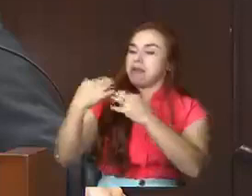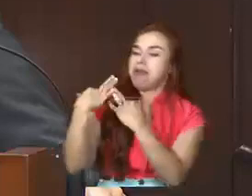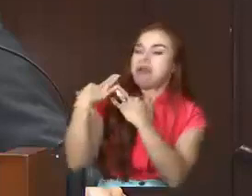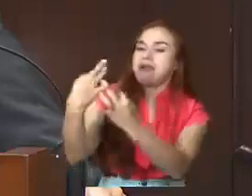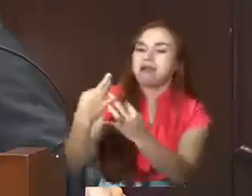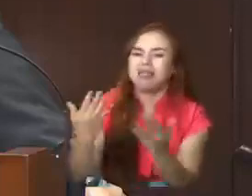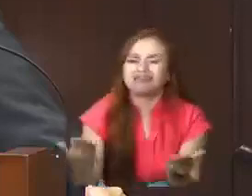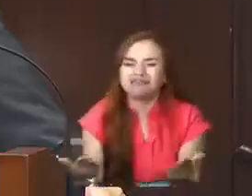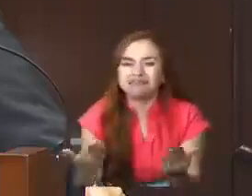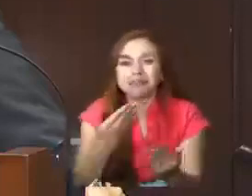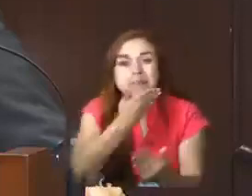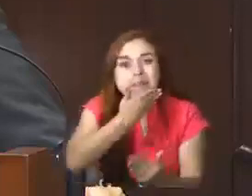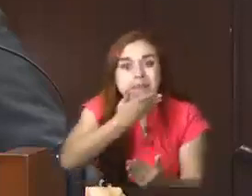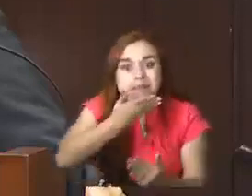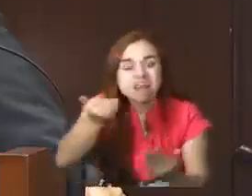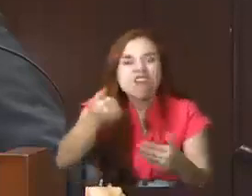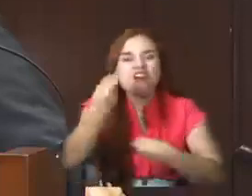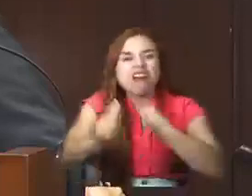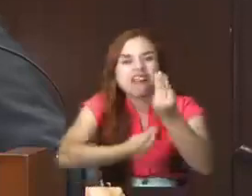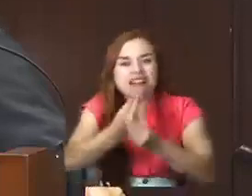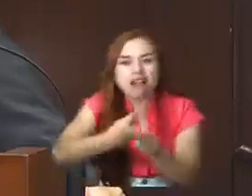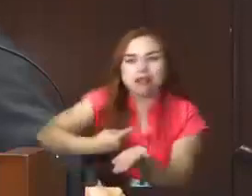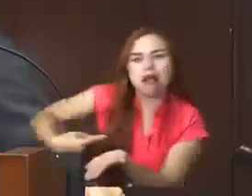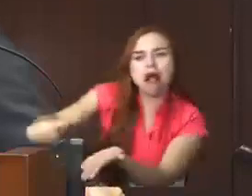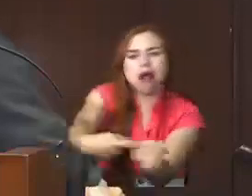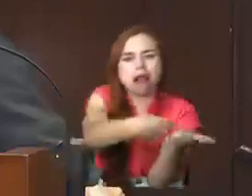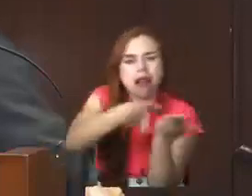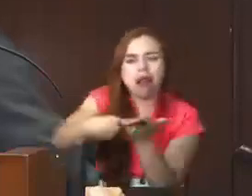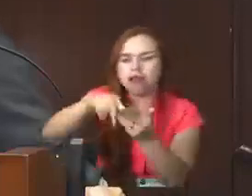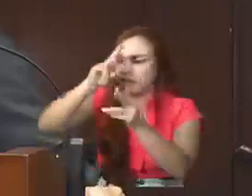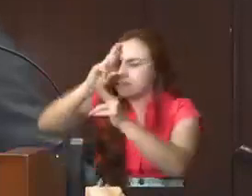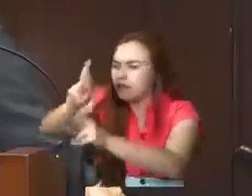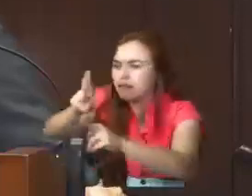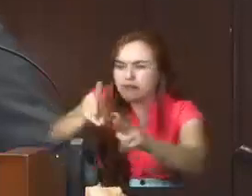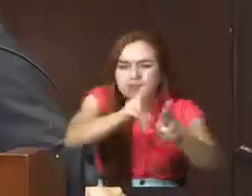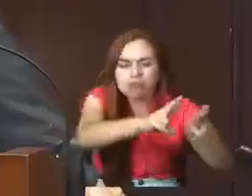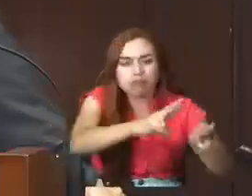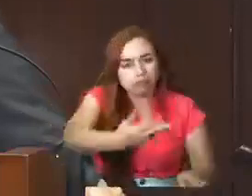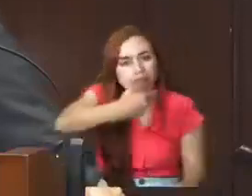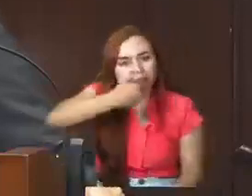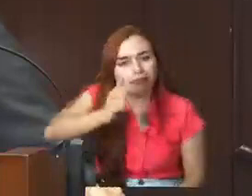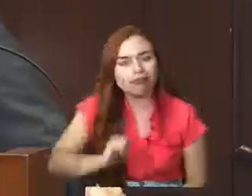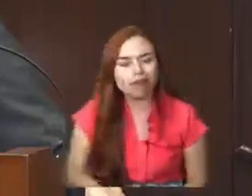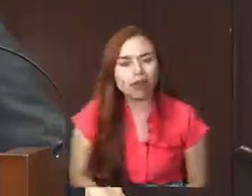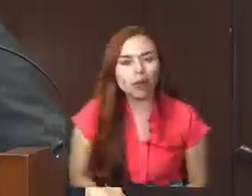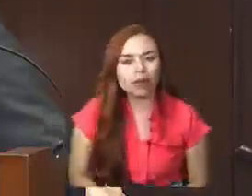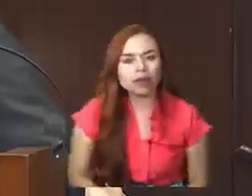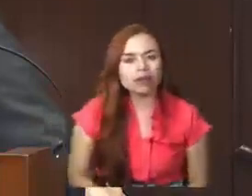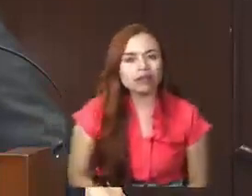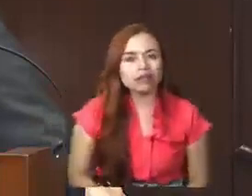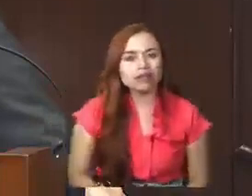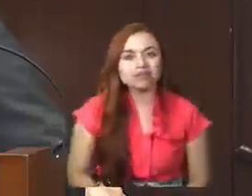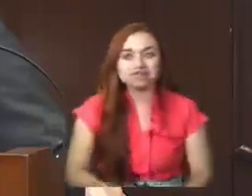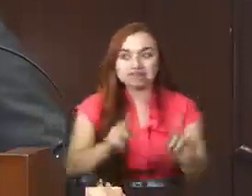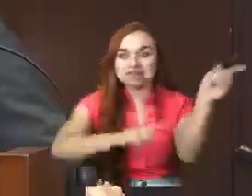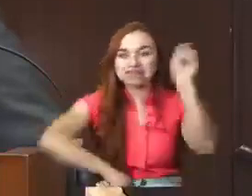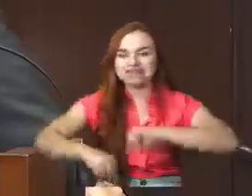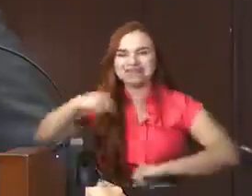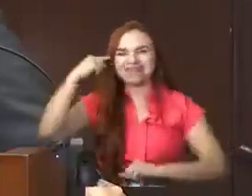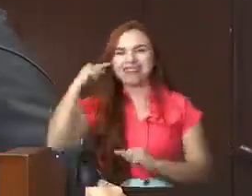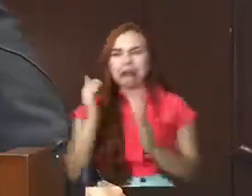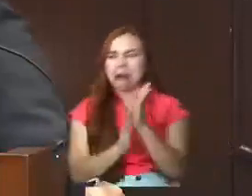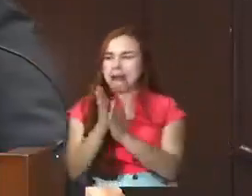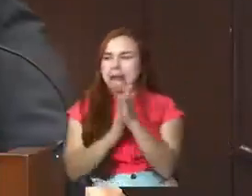respetuosos. Quienes así piensan, seguirán utilizando los viejos manuales de